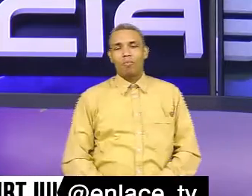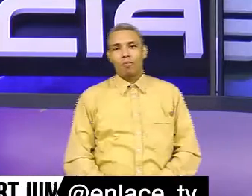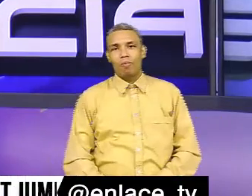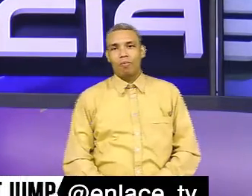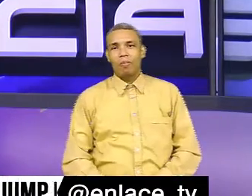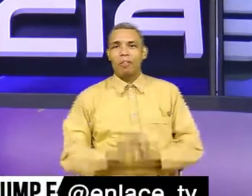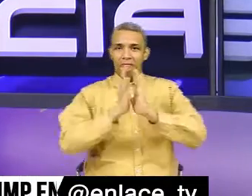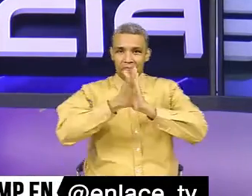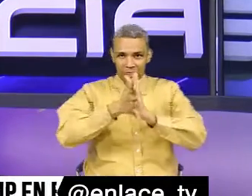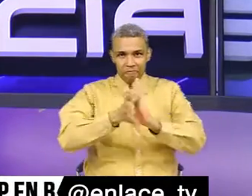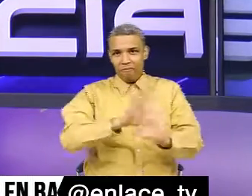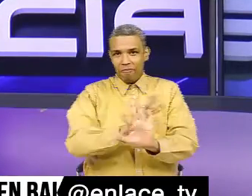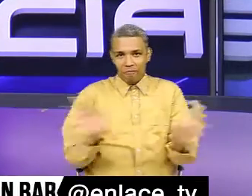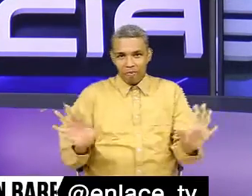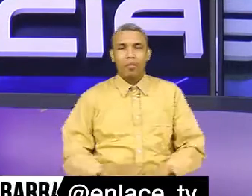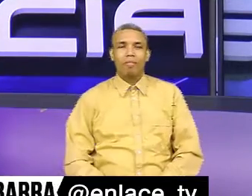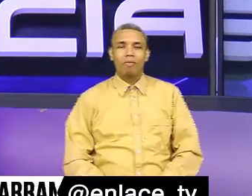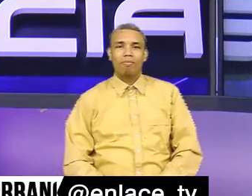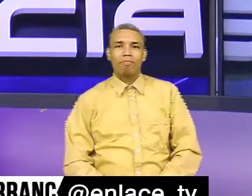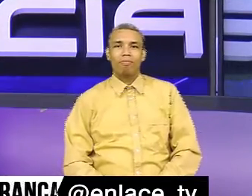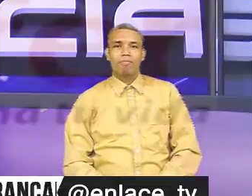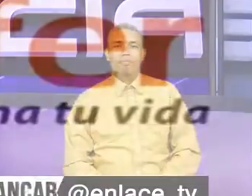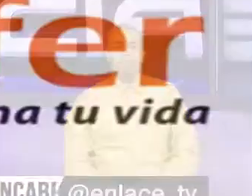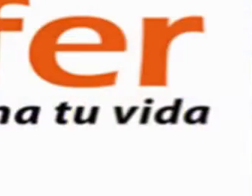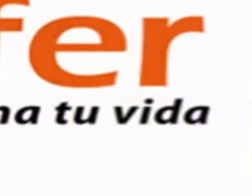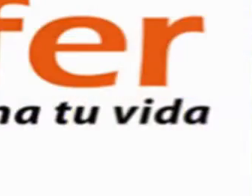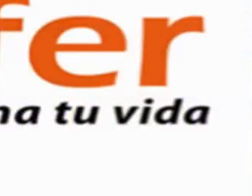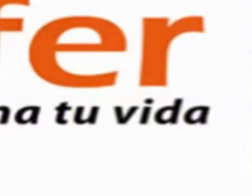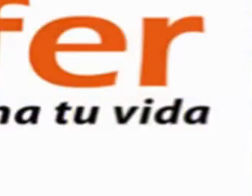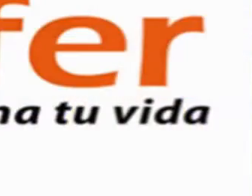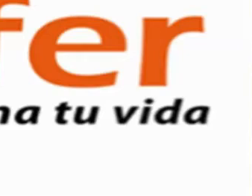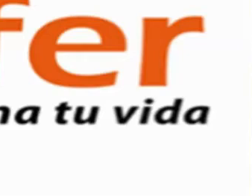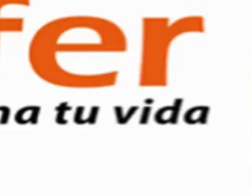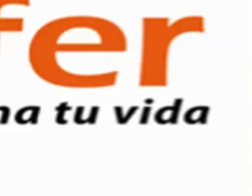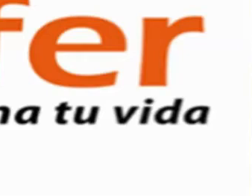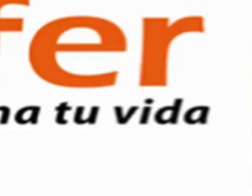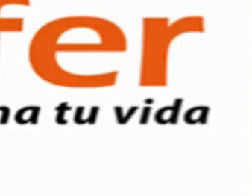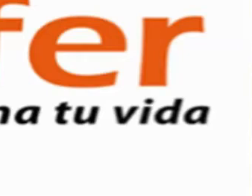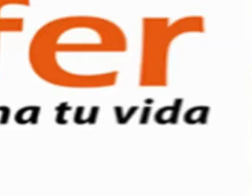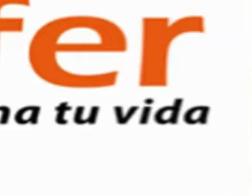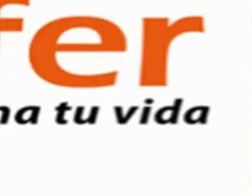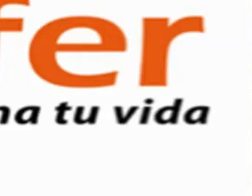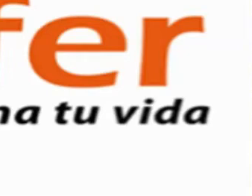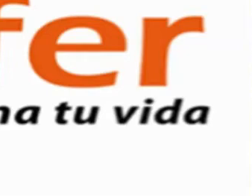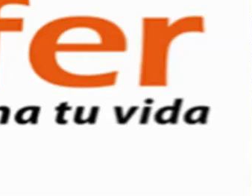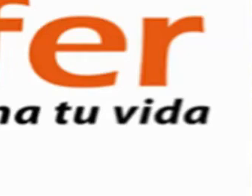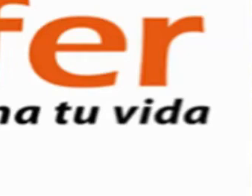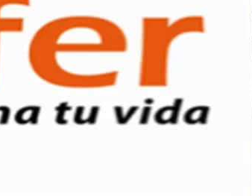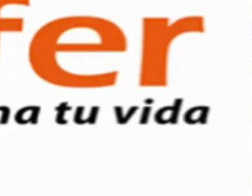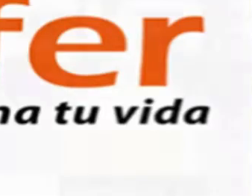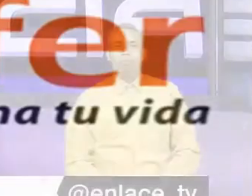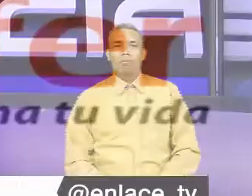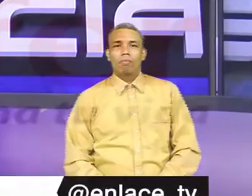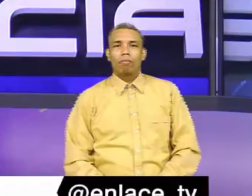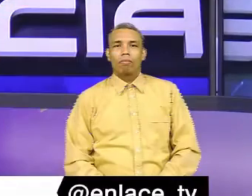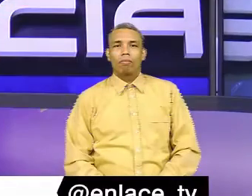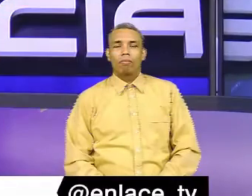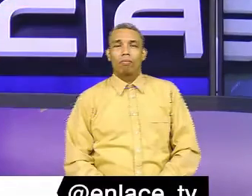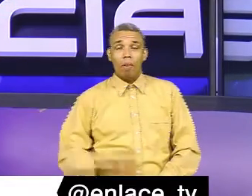Hasta aquí la información más importante de nuestra ciudad y región. Antes de despedirnos, les recuerdo, materiales eléctricos, Electrofer ilumina tu vida.